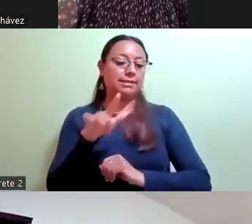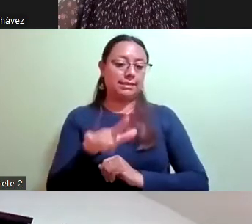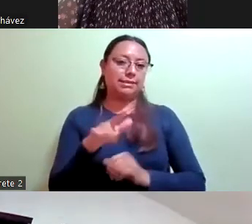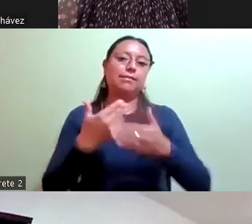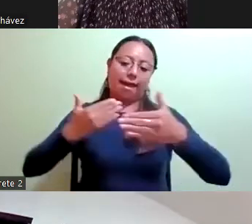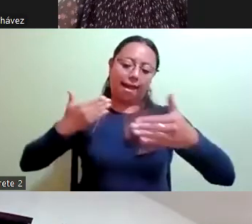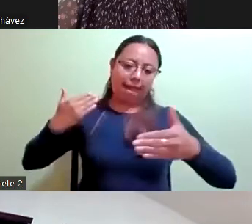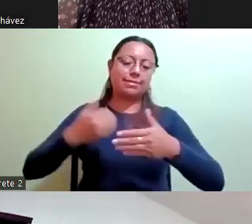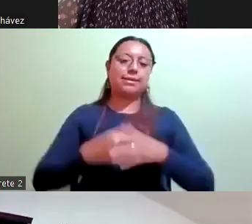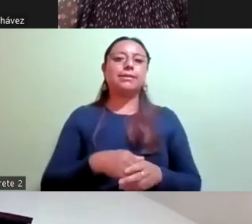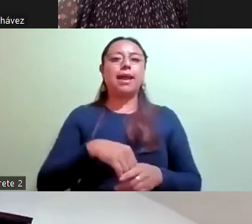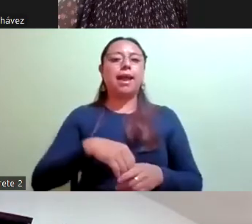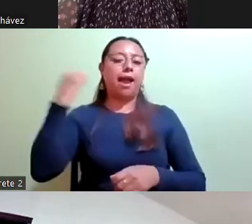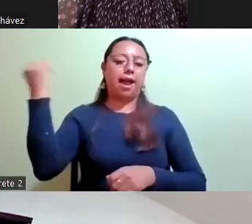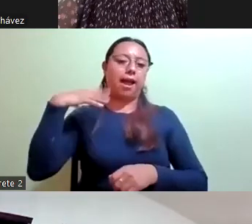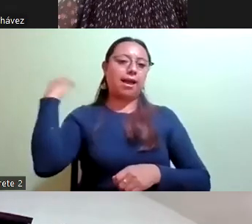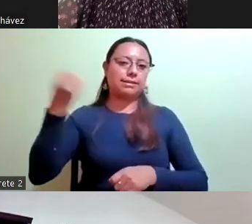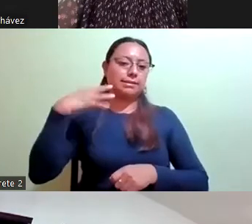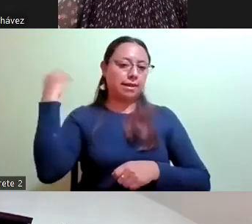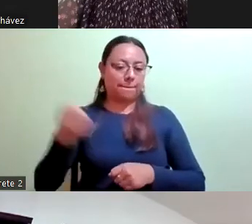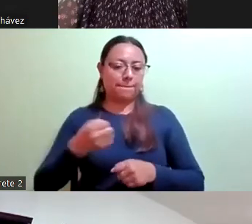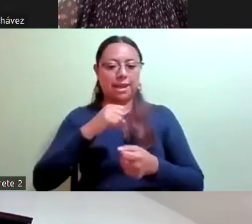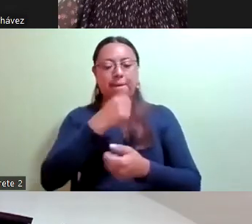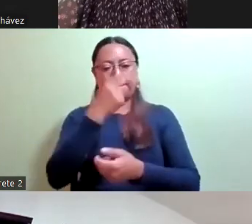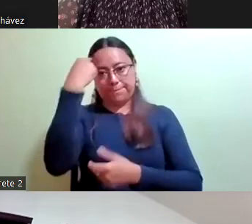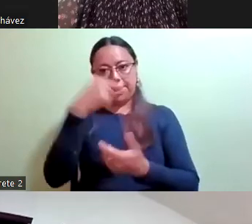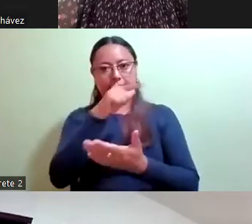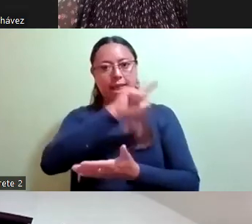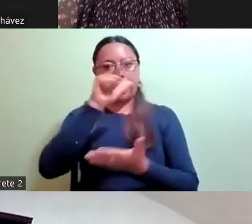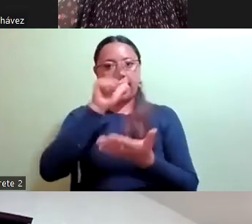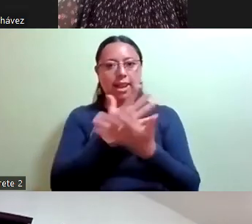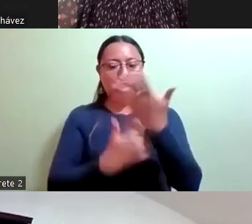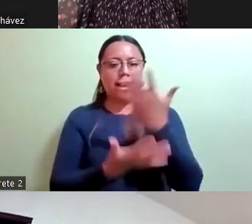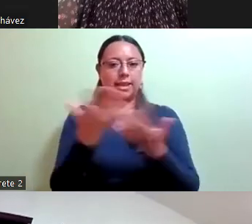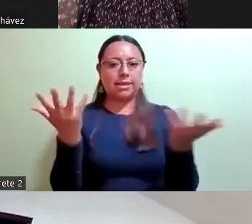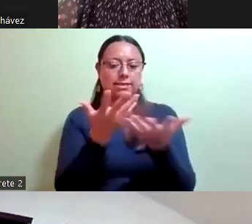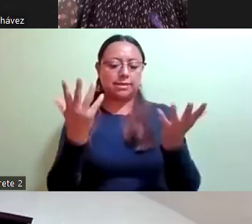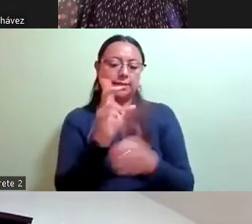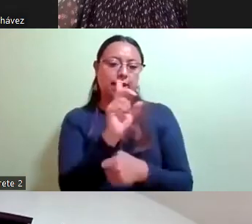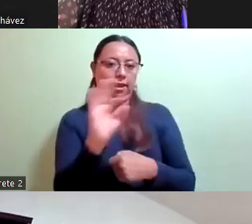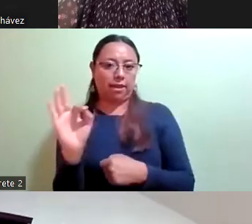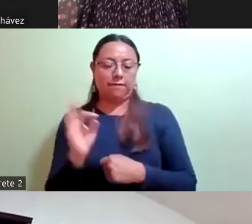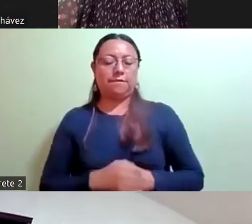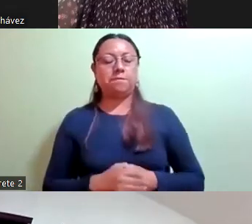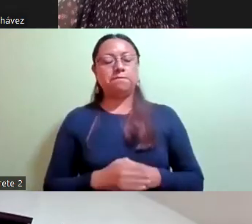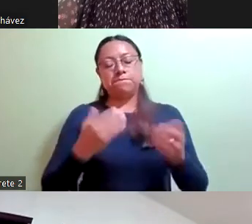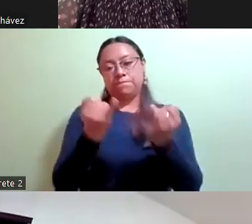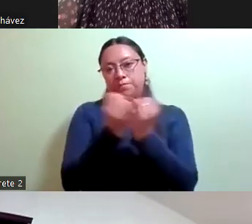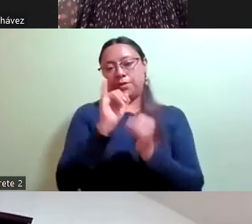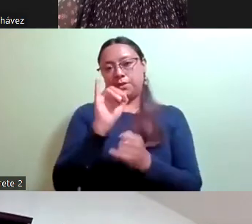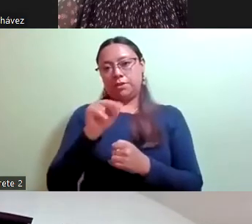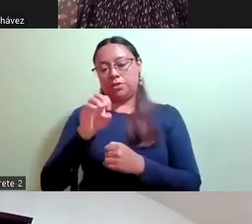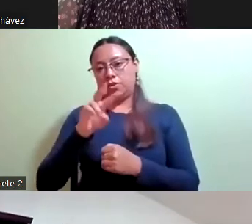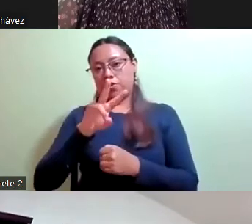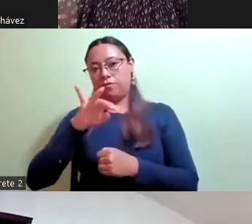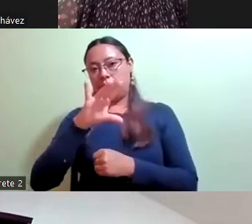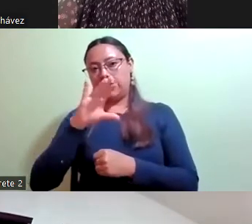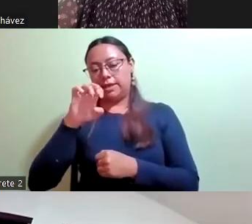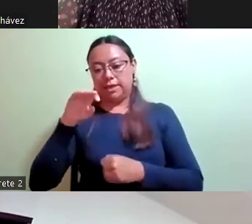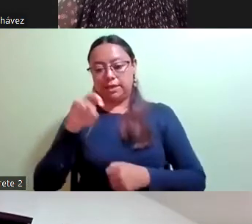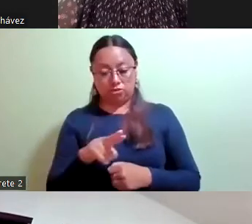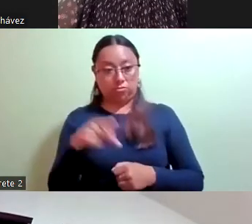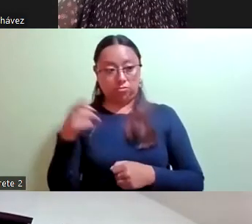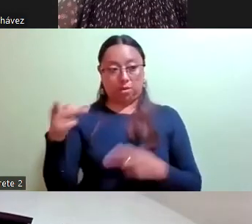Legislativa del Distrito Federal. Se remitió respuesta por parte de la Dirección de Innovación, la cual no fue satisfactoria para el